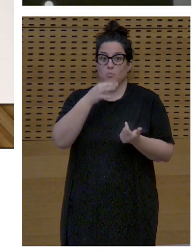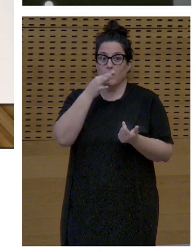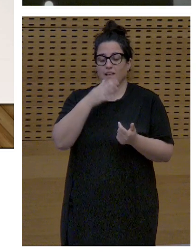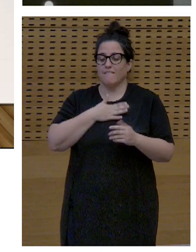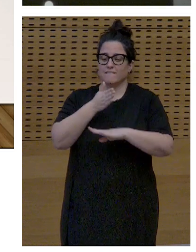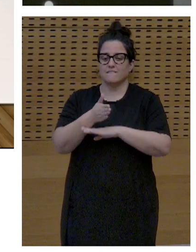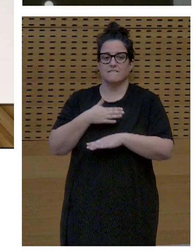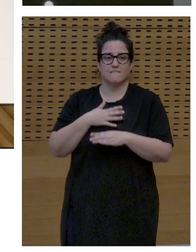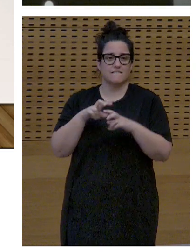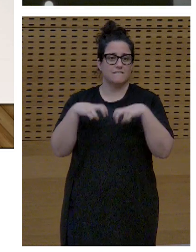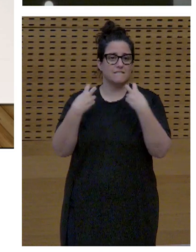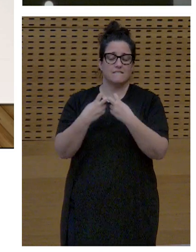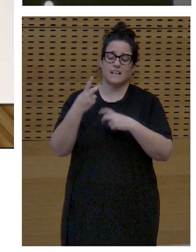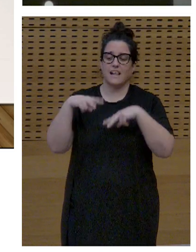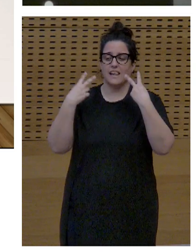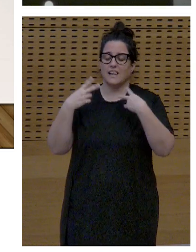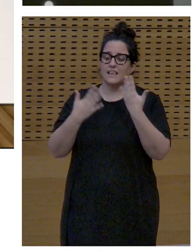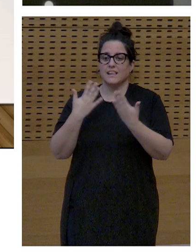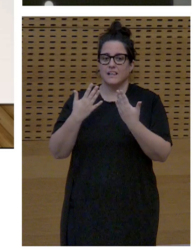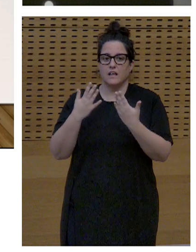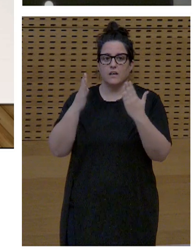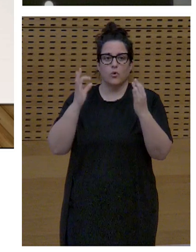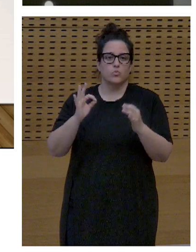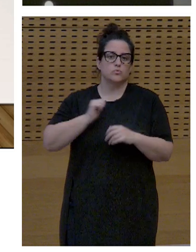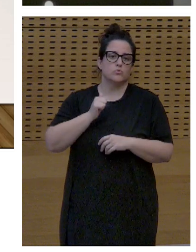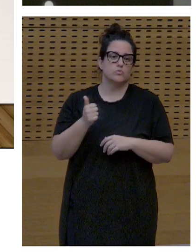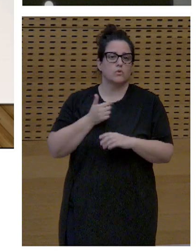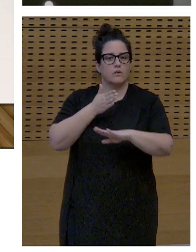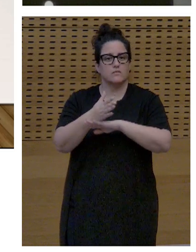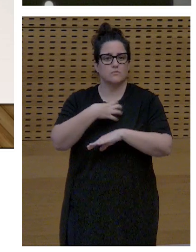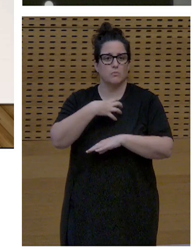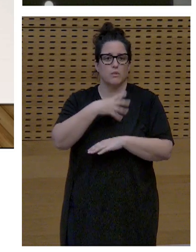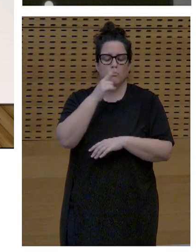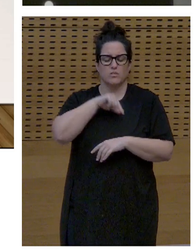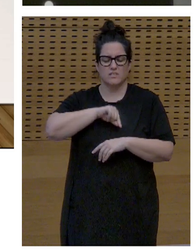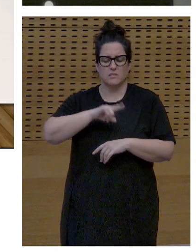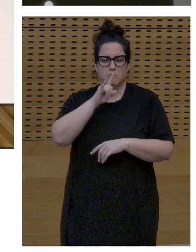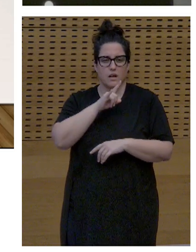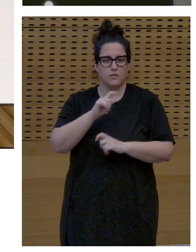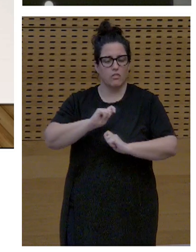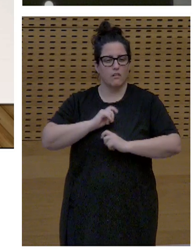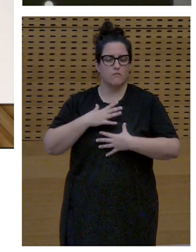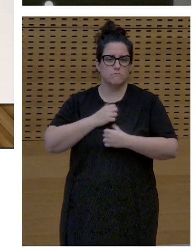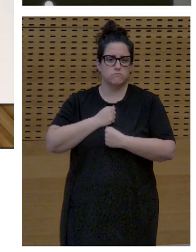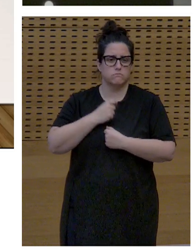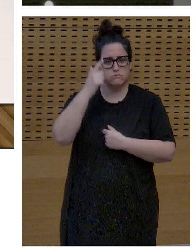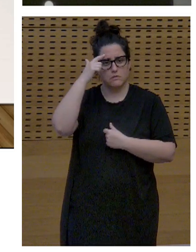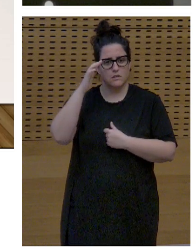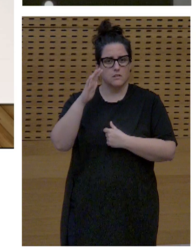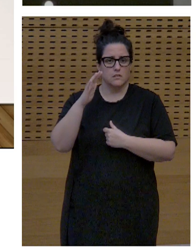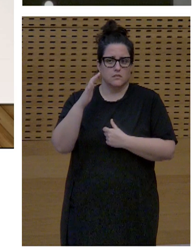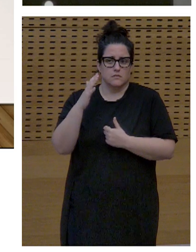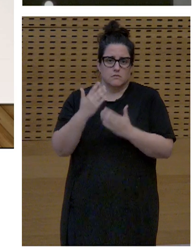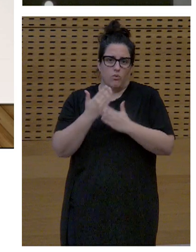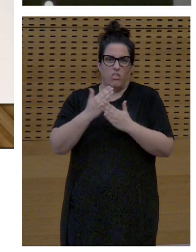bien por la tarde y ese día estoy muy mal y no puedo ir a la merienda. Y eso me altera mucho en mi